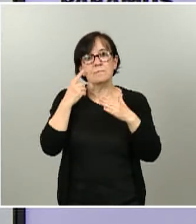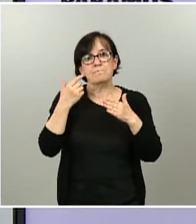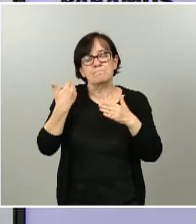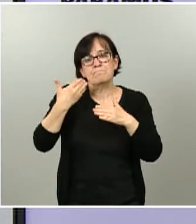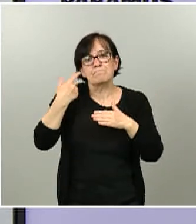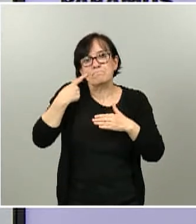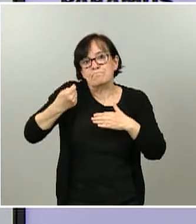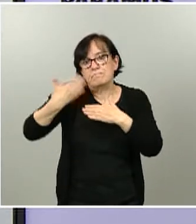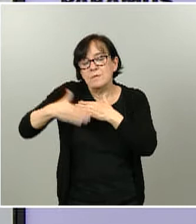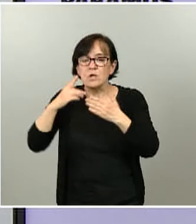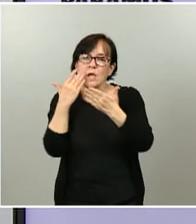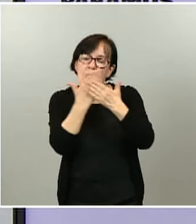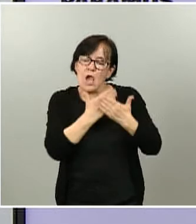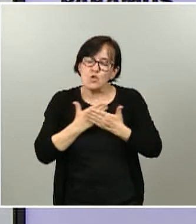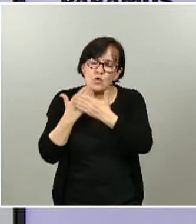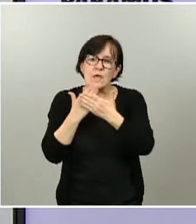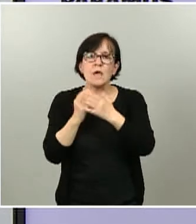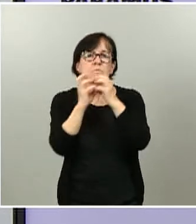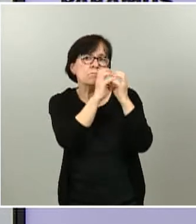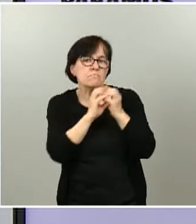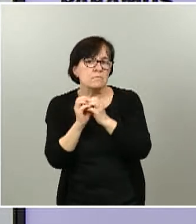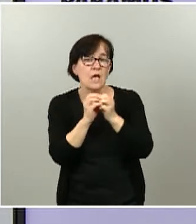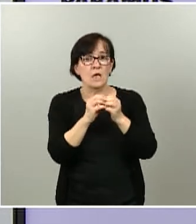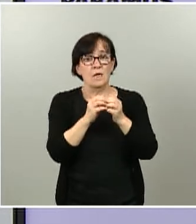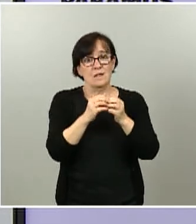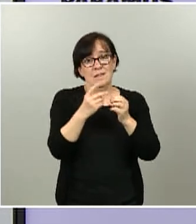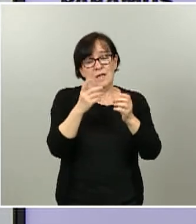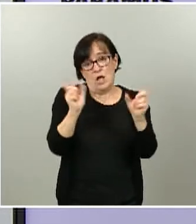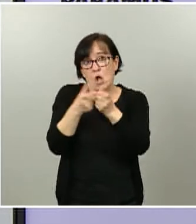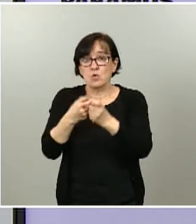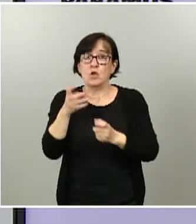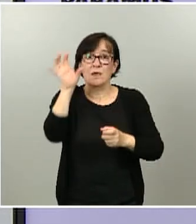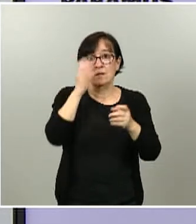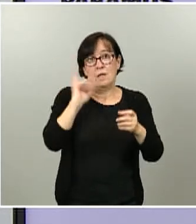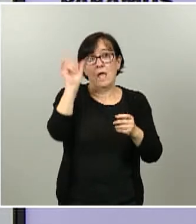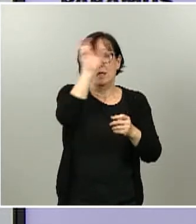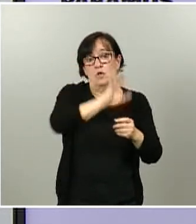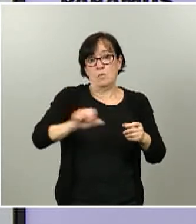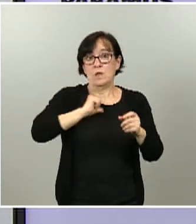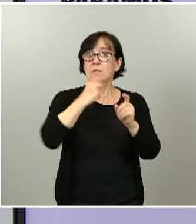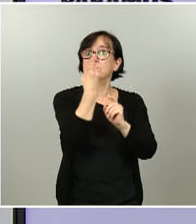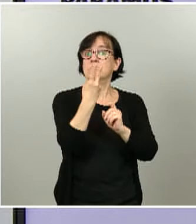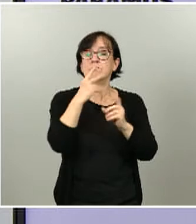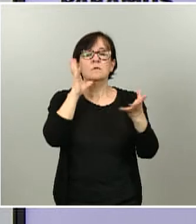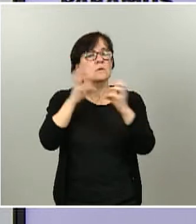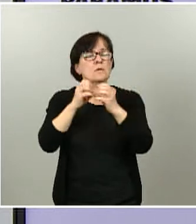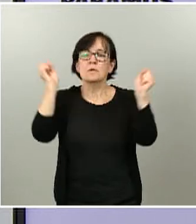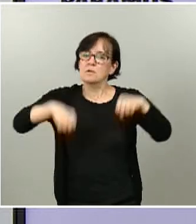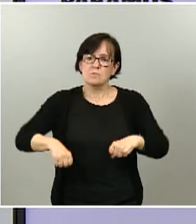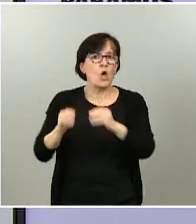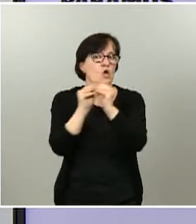vamos a discutir en las reuniones bilaterales que tenemos previstas y vamos a intentar adoptar todas las decisiones con el máximo consenso posible, como hemos venido haciendo hasta